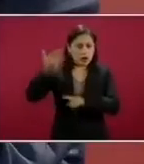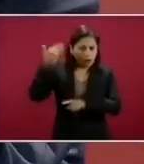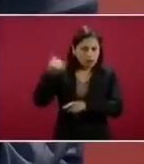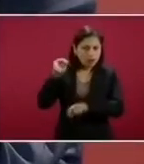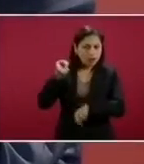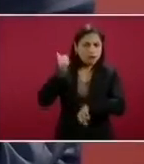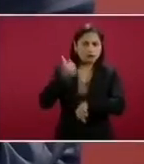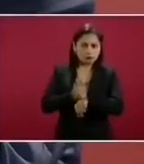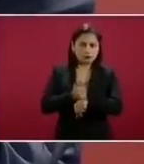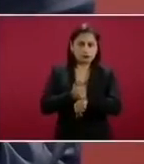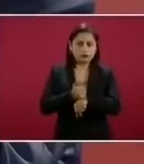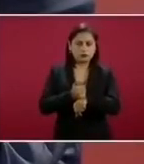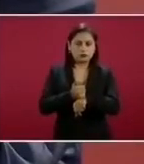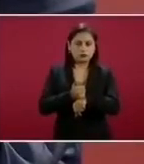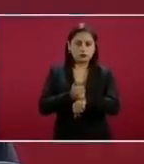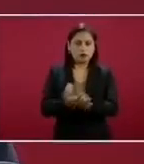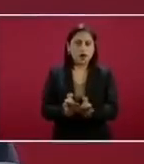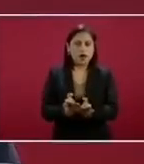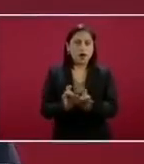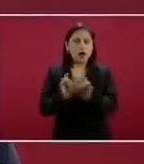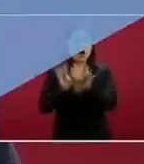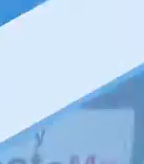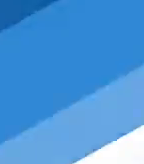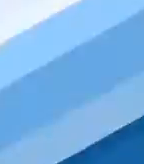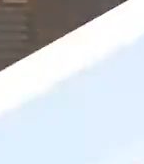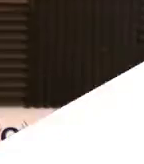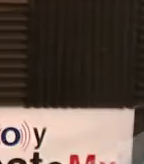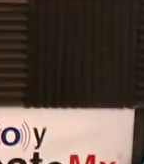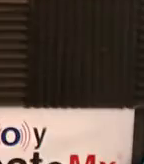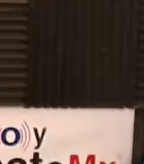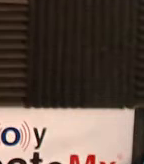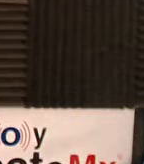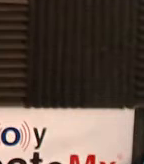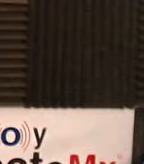a partir del día 1 de diciembre del año pasado.